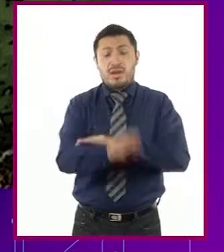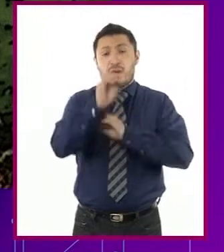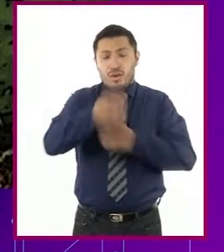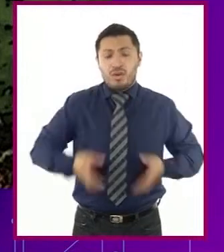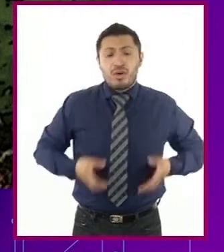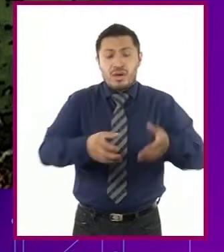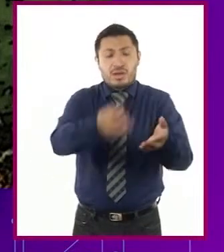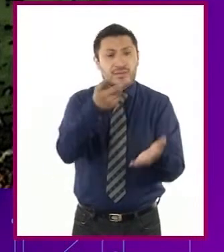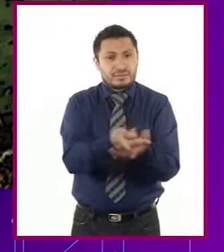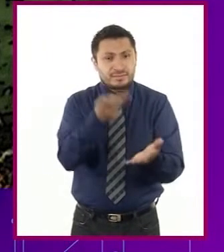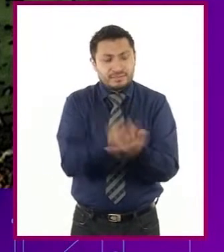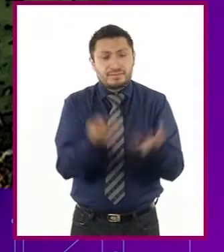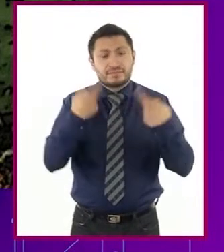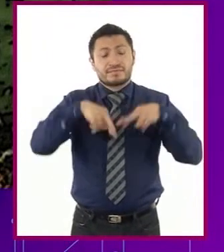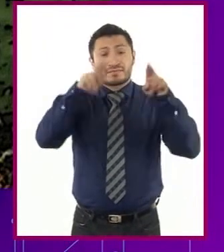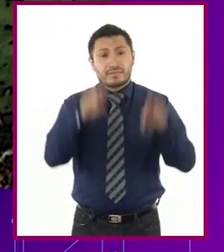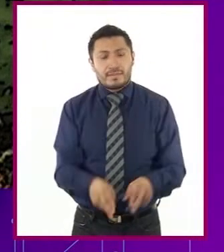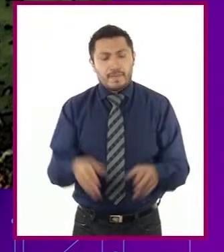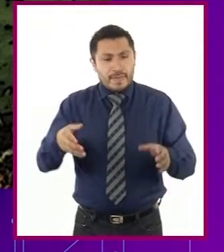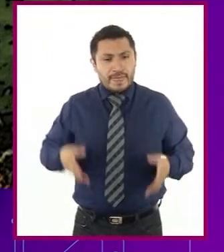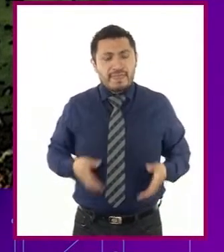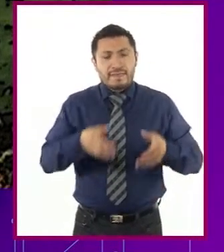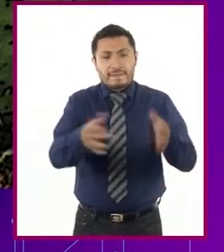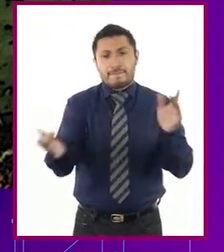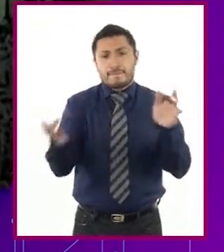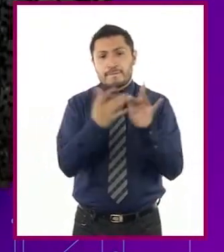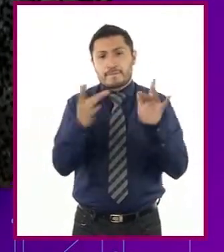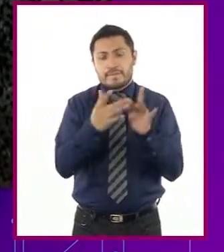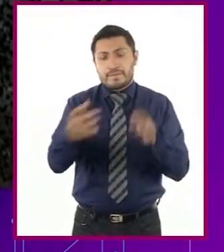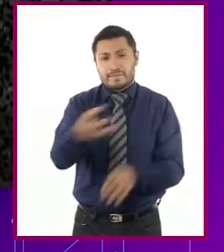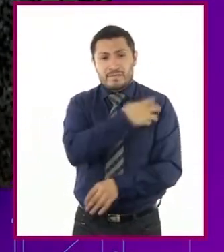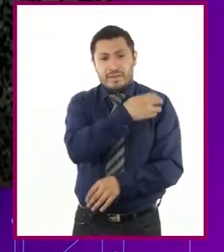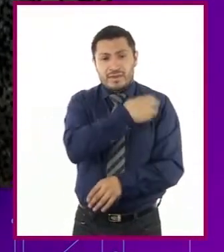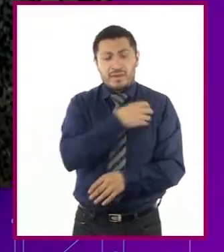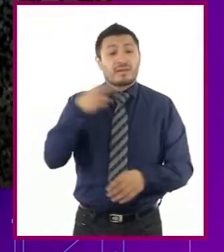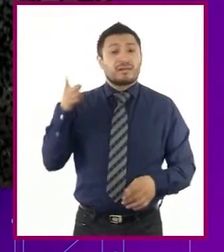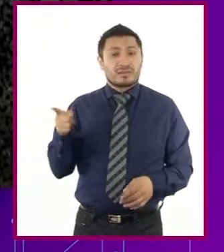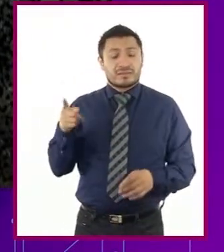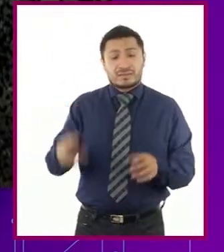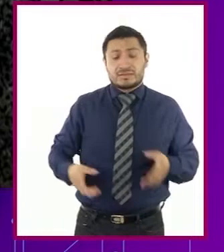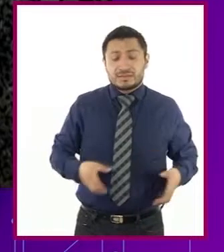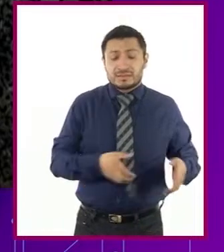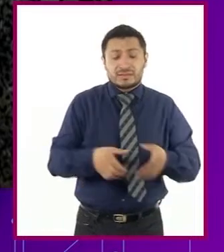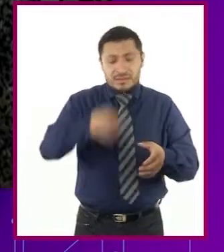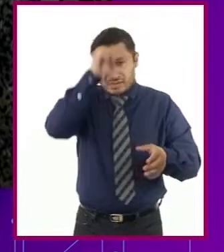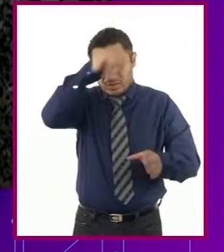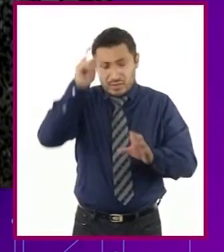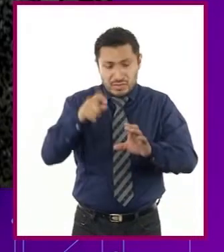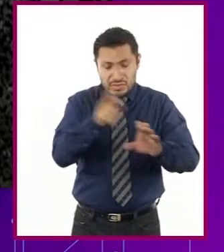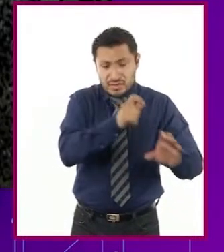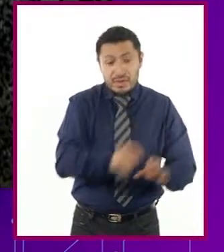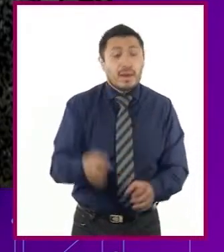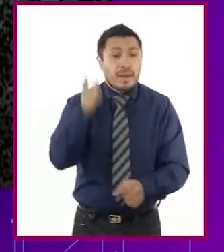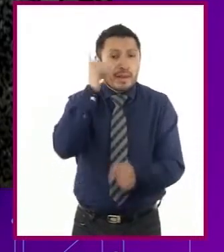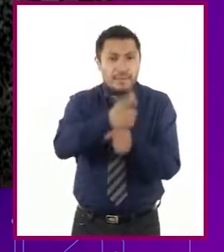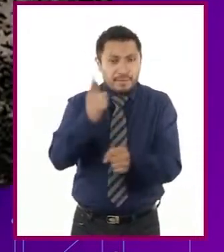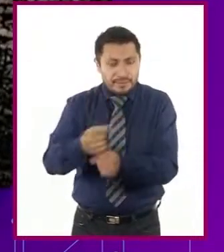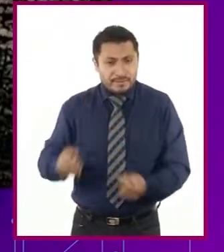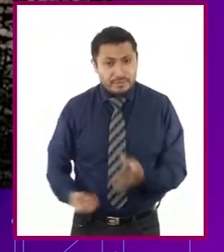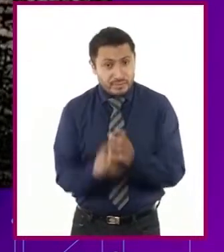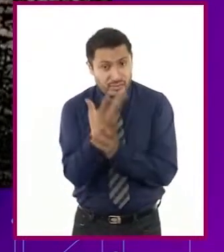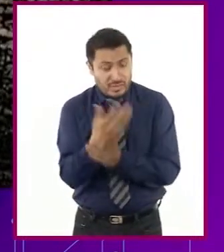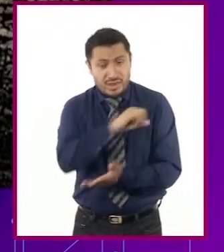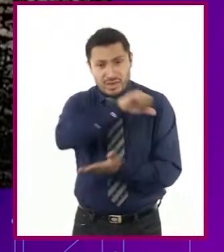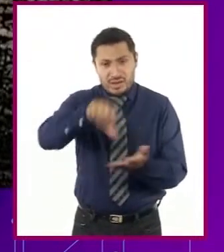Plata, representó una vía que unía la capital del virreinato con las minas recién descubiertas y a los centros